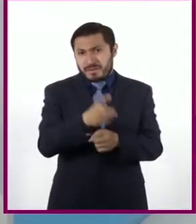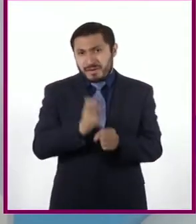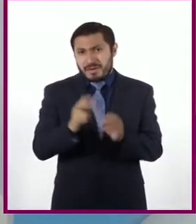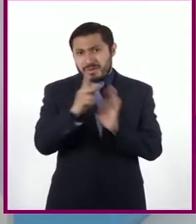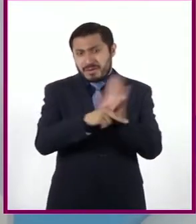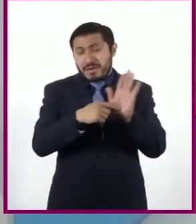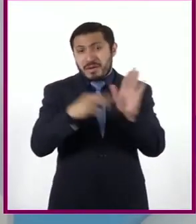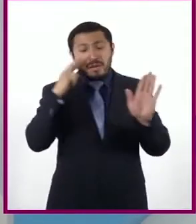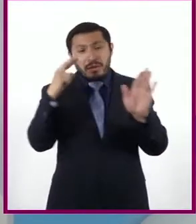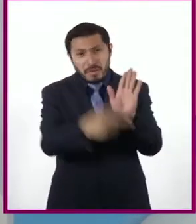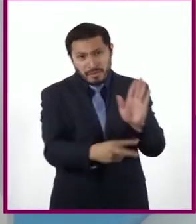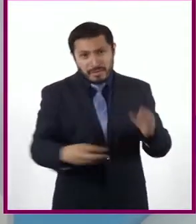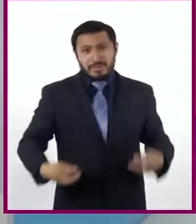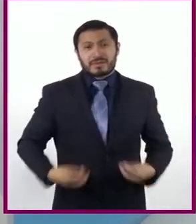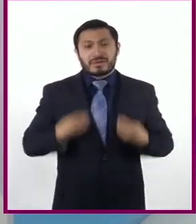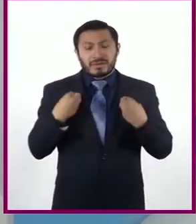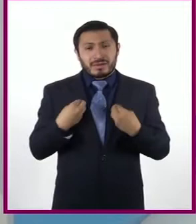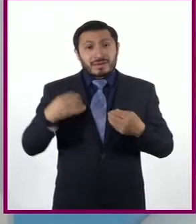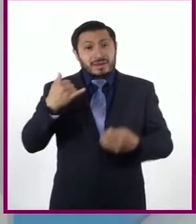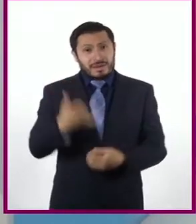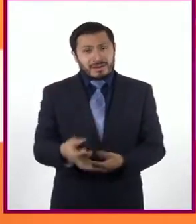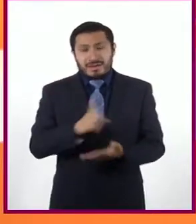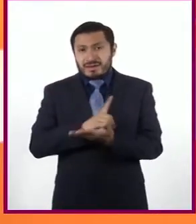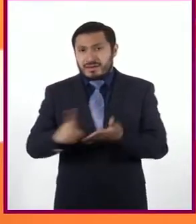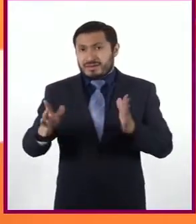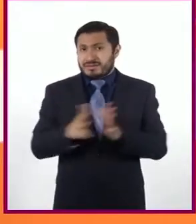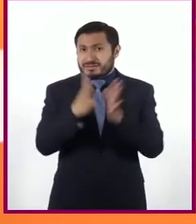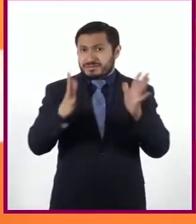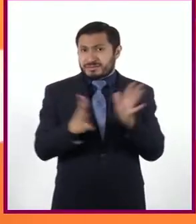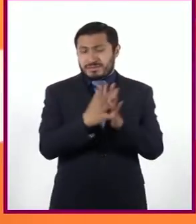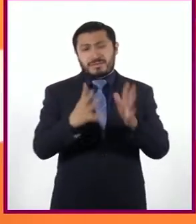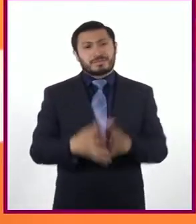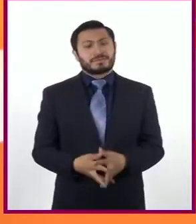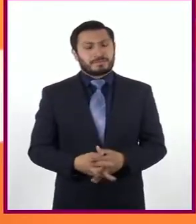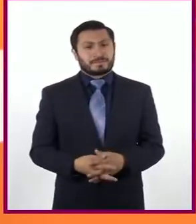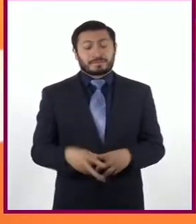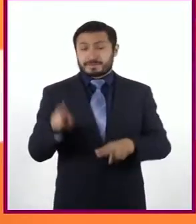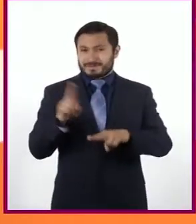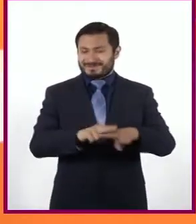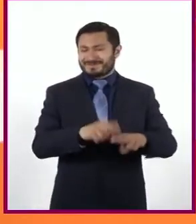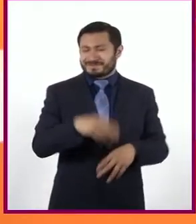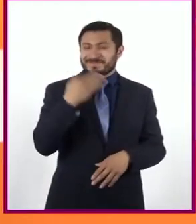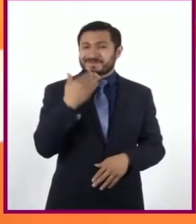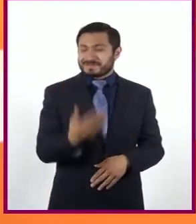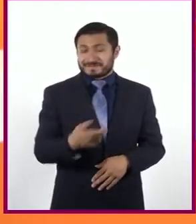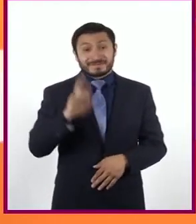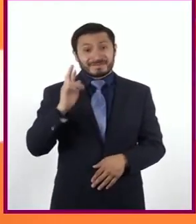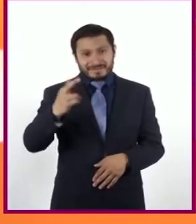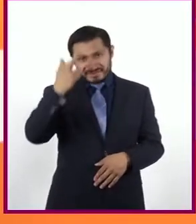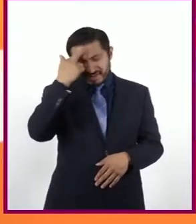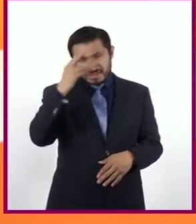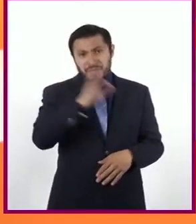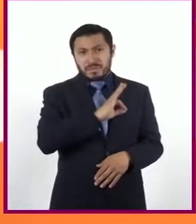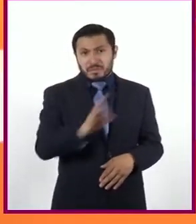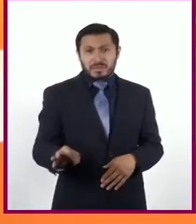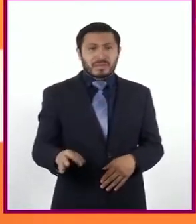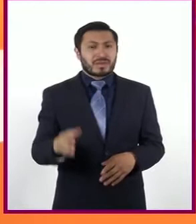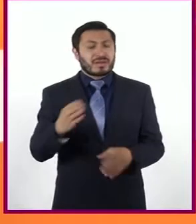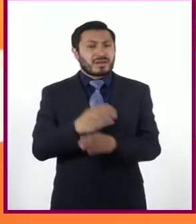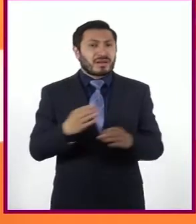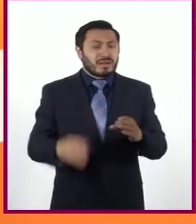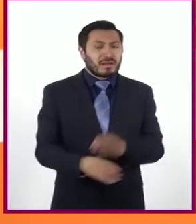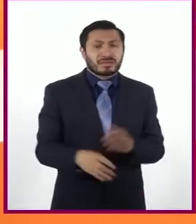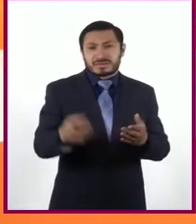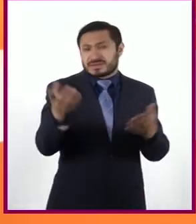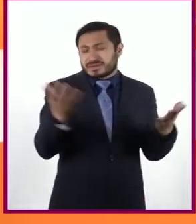vida ciudadana y el derecho a la participación. Acomódense y recuerden que pueden realizar algún recurso